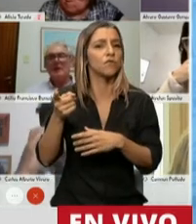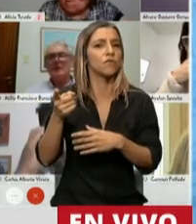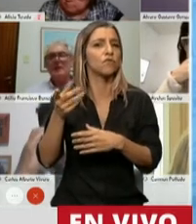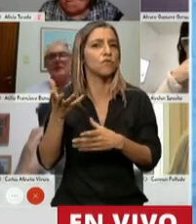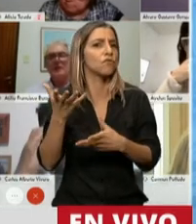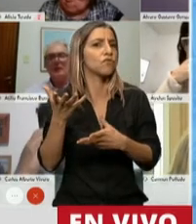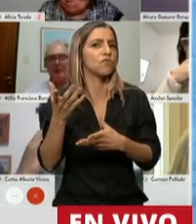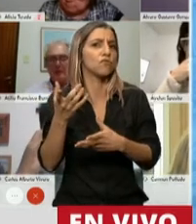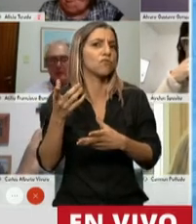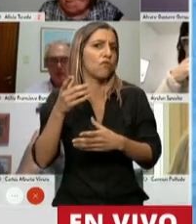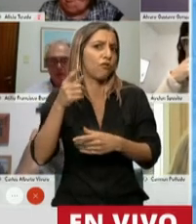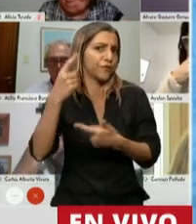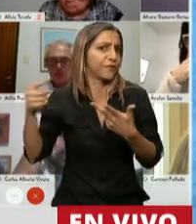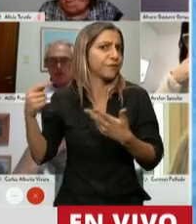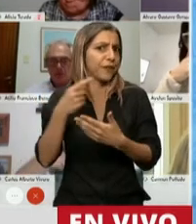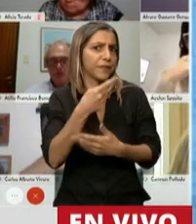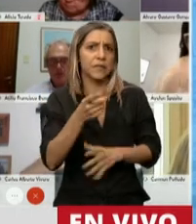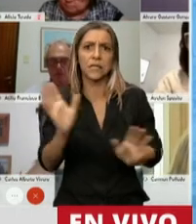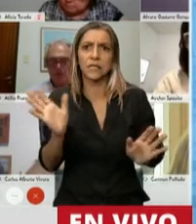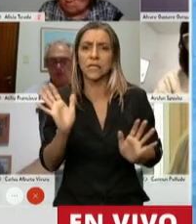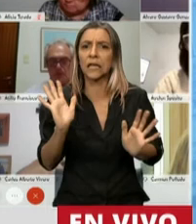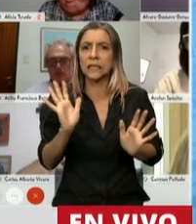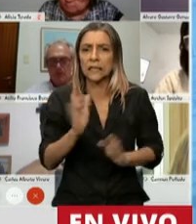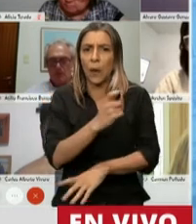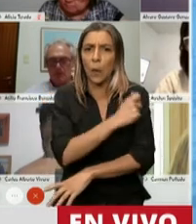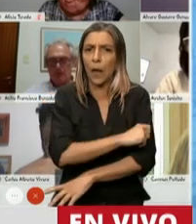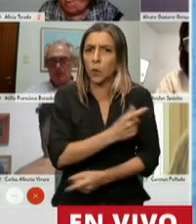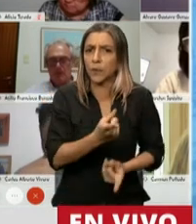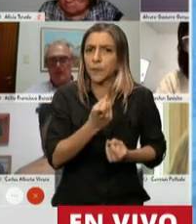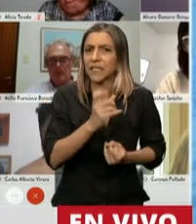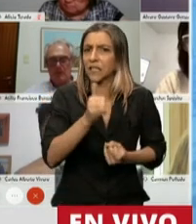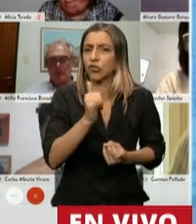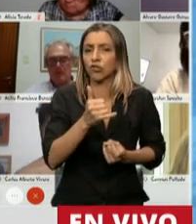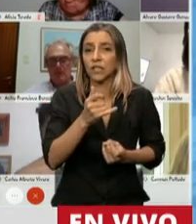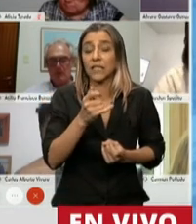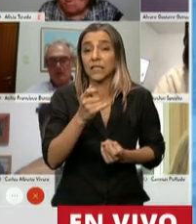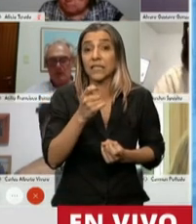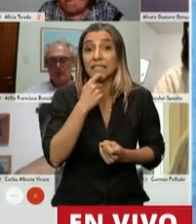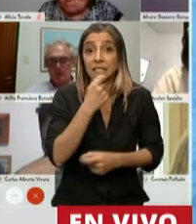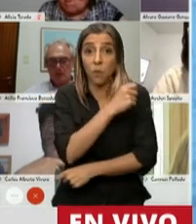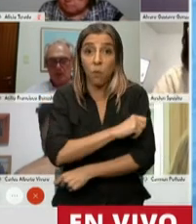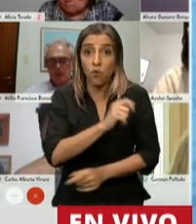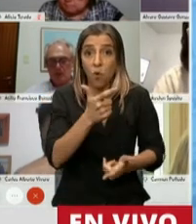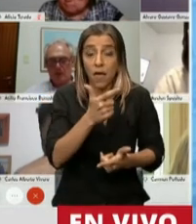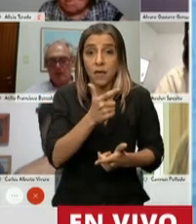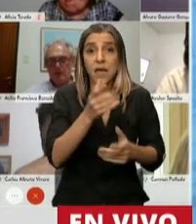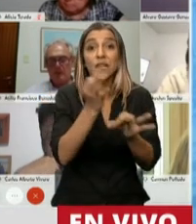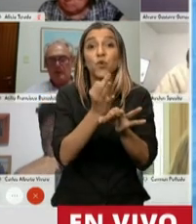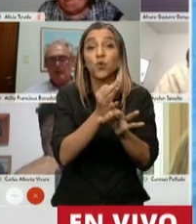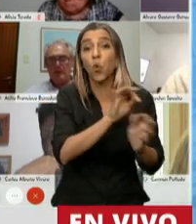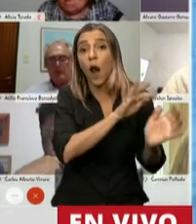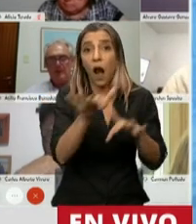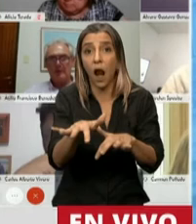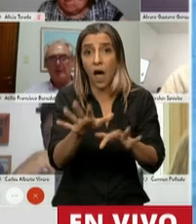esta semana cambió y expresó que ya no eran necesarias. Sin escuela estamos violentando los derechos de nuestros